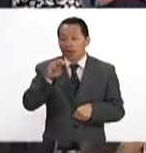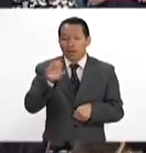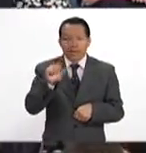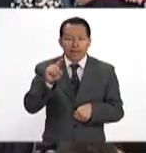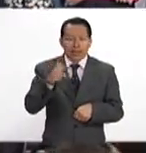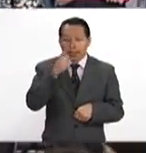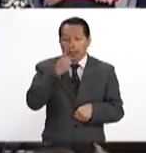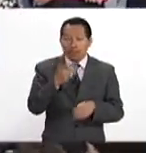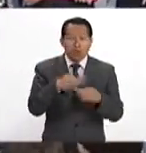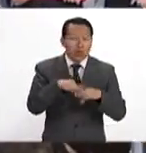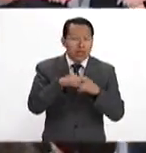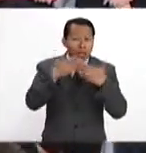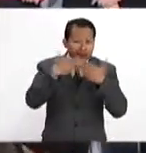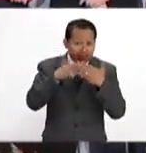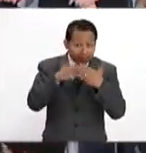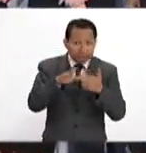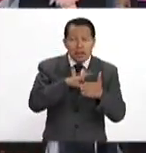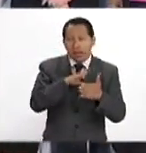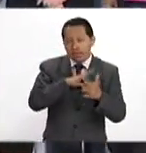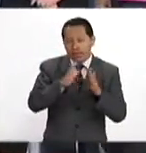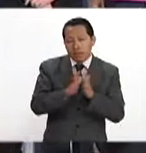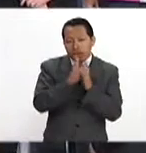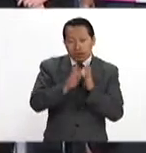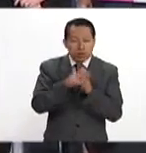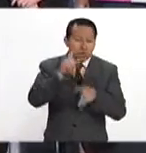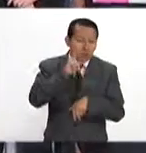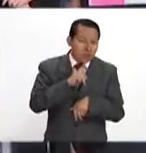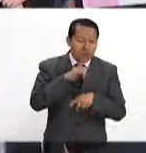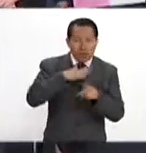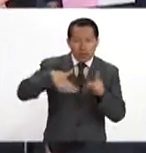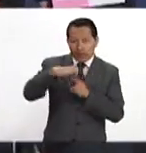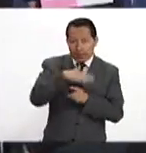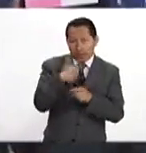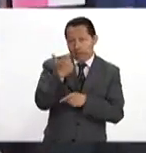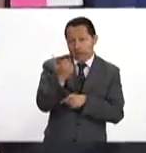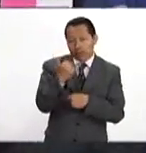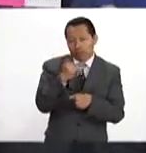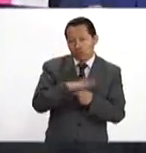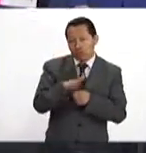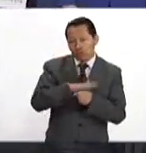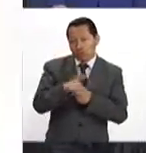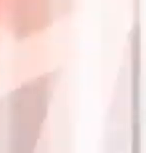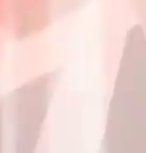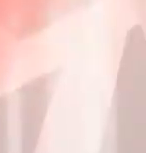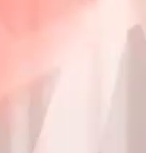abrir espacios de participación a las mujeres en el entorno financiero y económico.